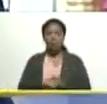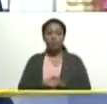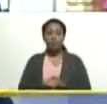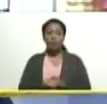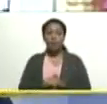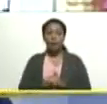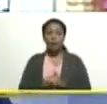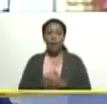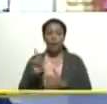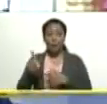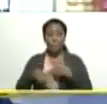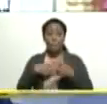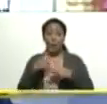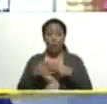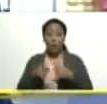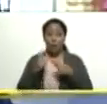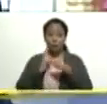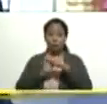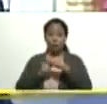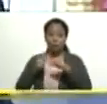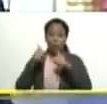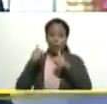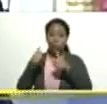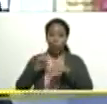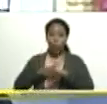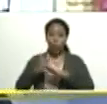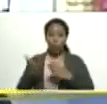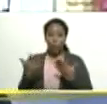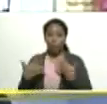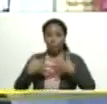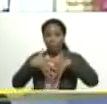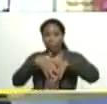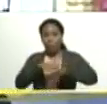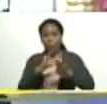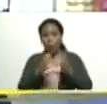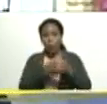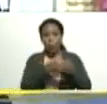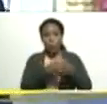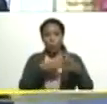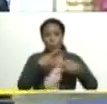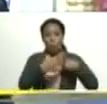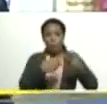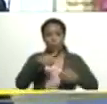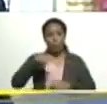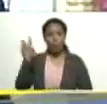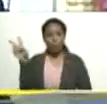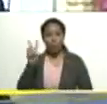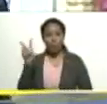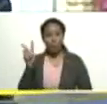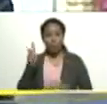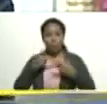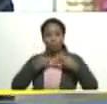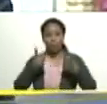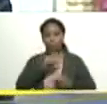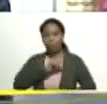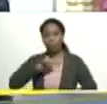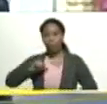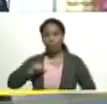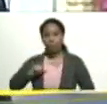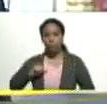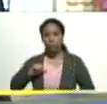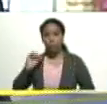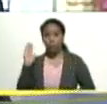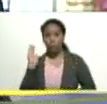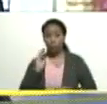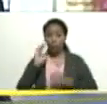que ha sido una política acertada en donde se están unificando cada día más los sectores productivos del país, los sectores públicos y privados, donde hemos